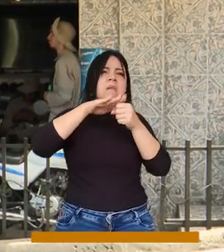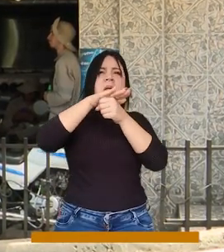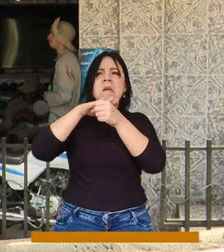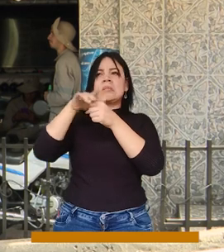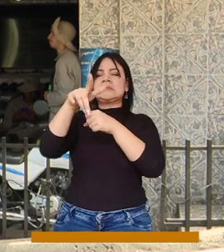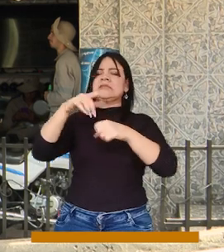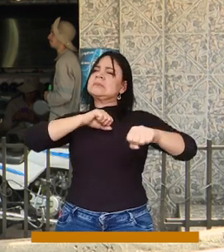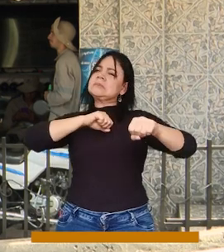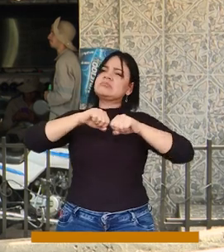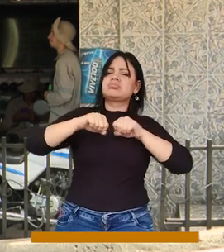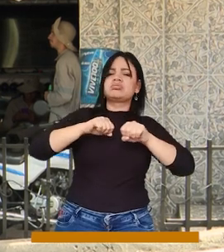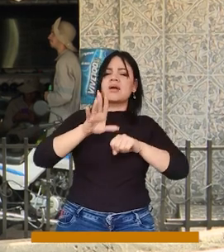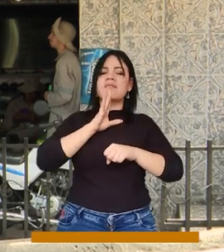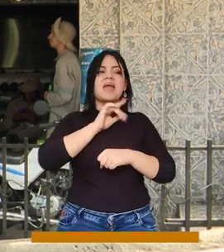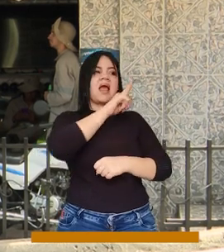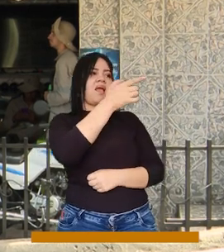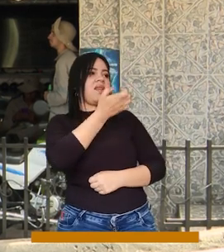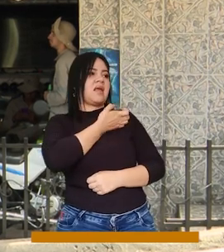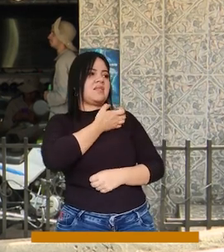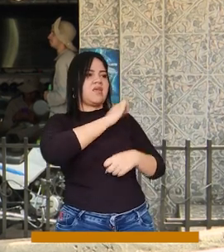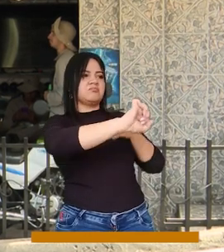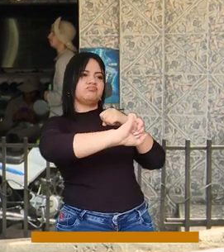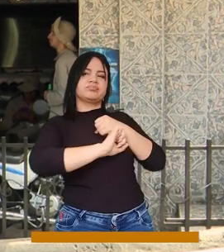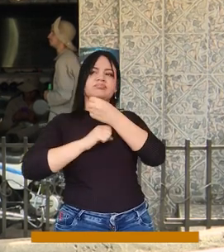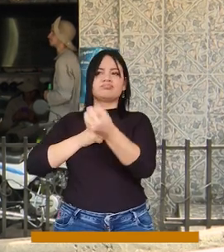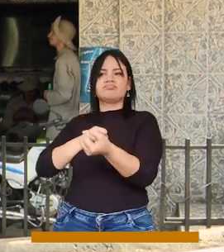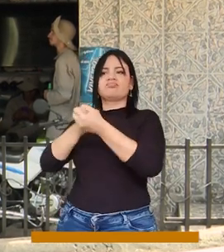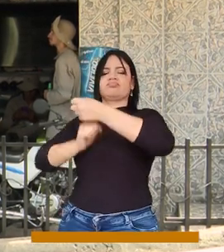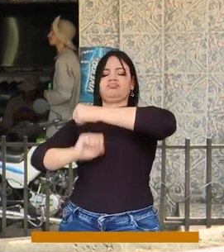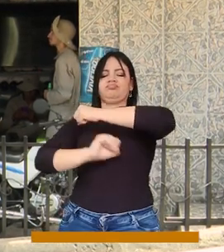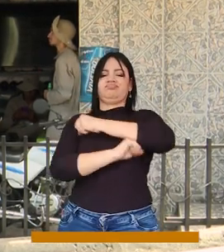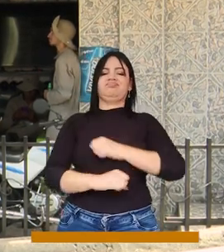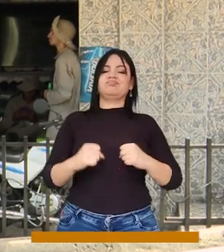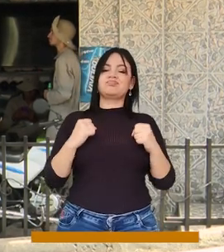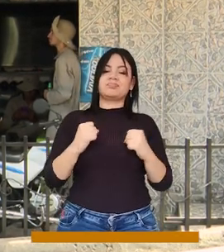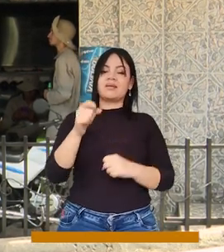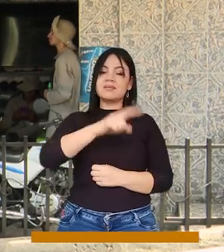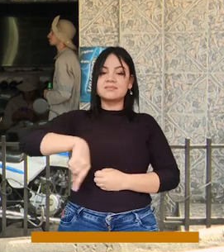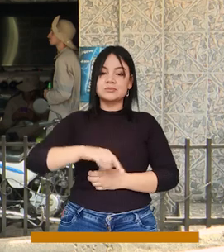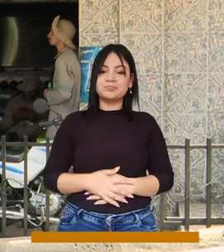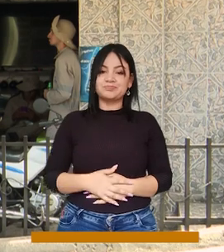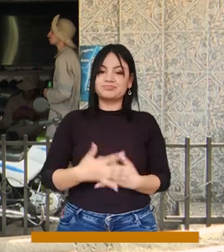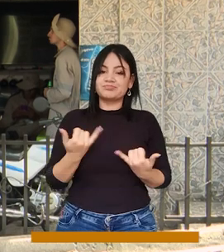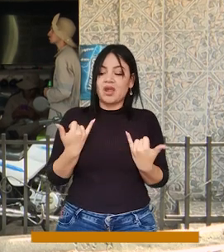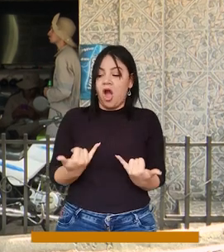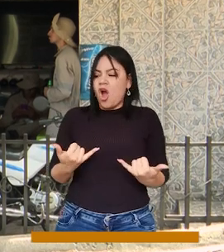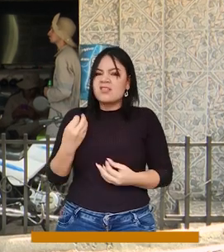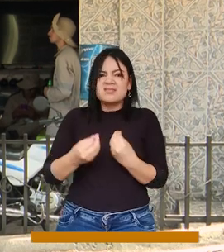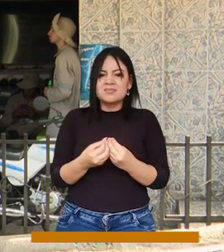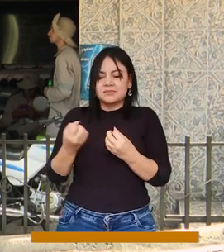y gestionar con la administración distrital este fortalecimiento para ellos. Por eso hoy